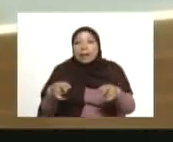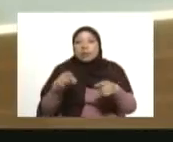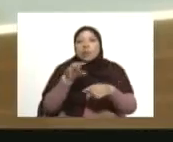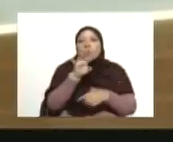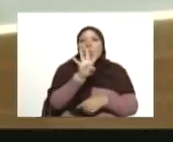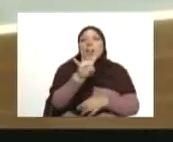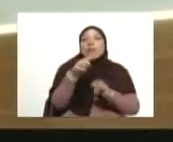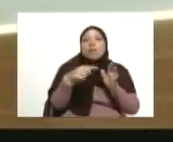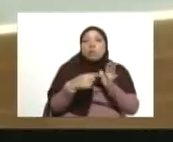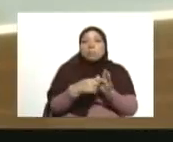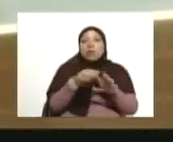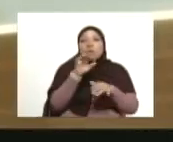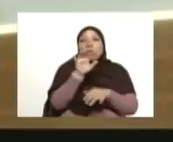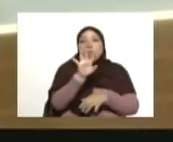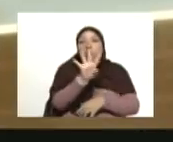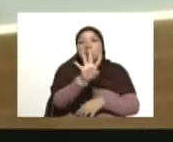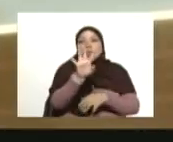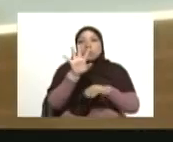4.459